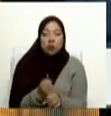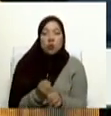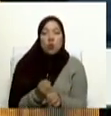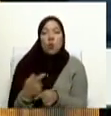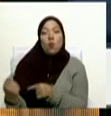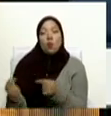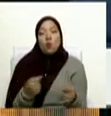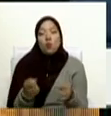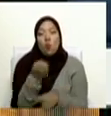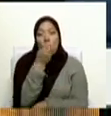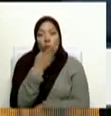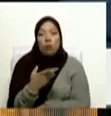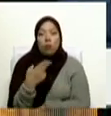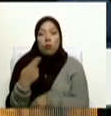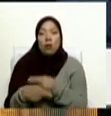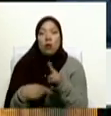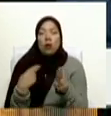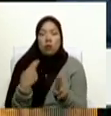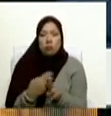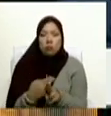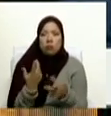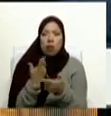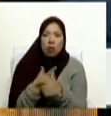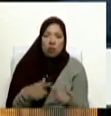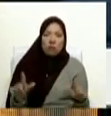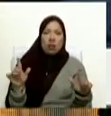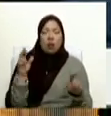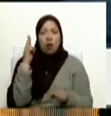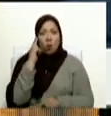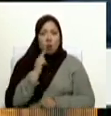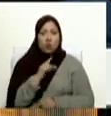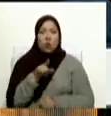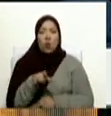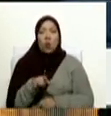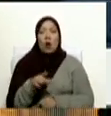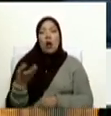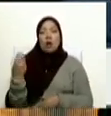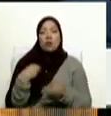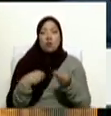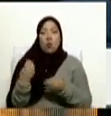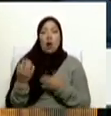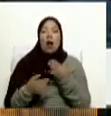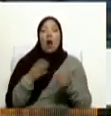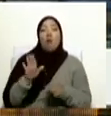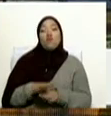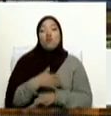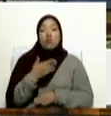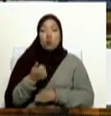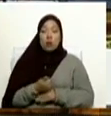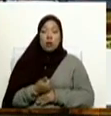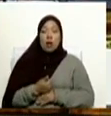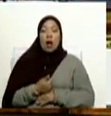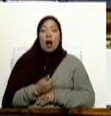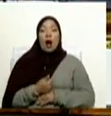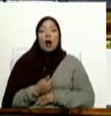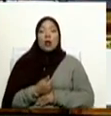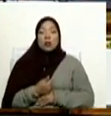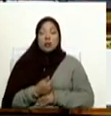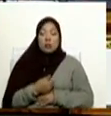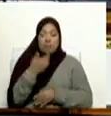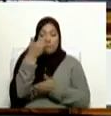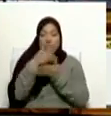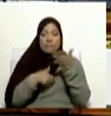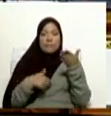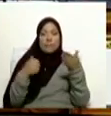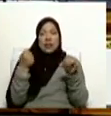trato del buen trato al vencido de libertador porque es uno de los documentos fundamentales que se suman al Tratado